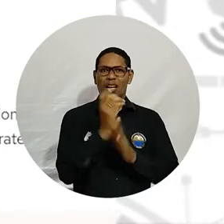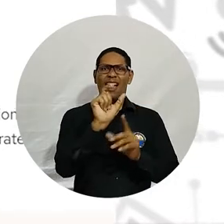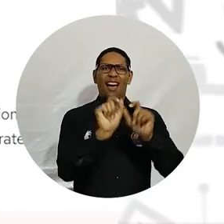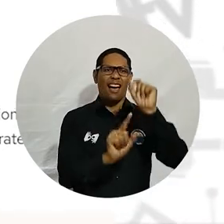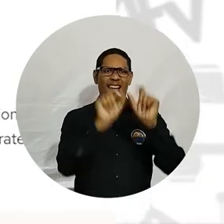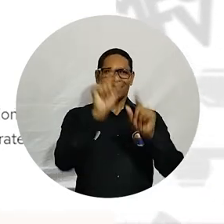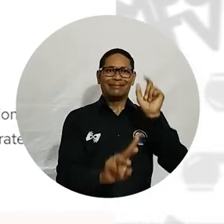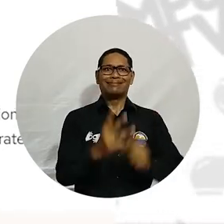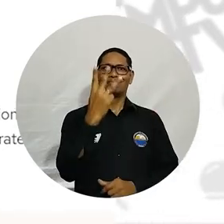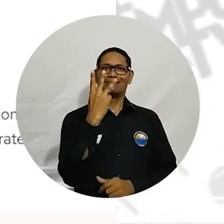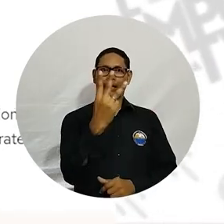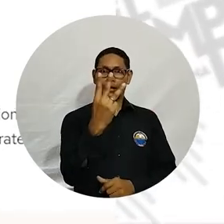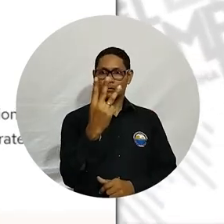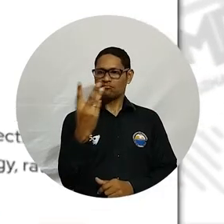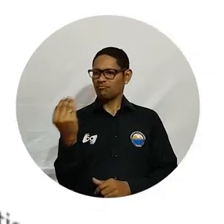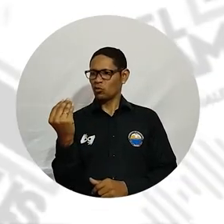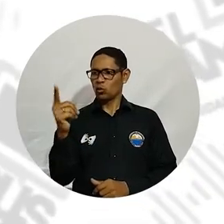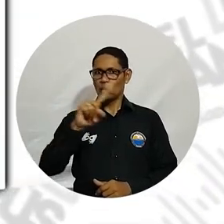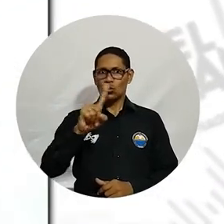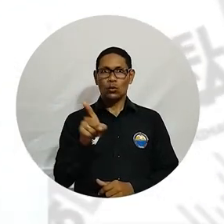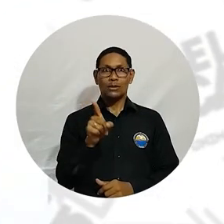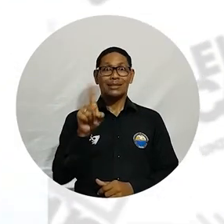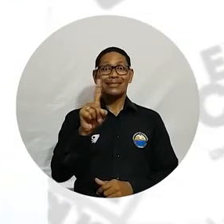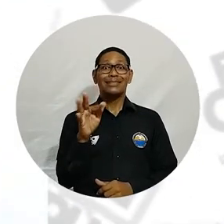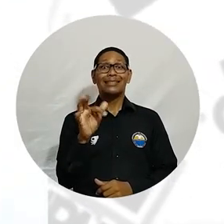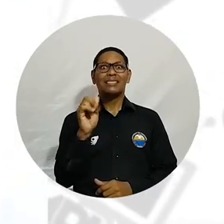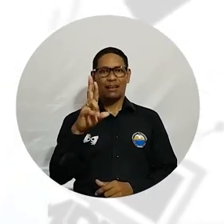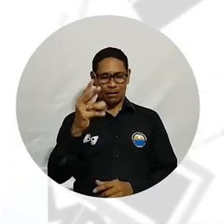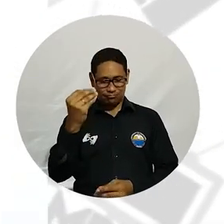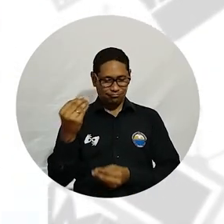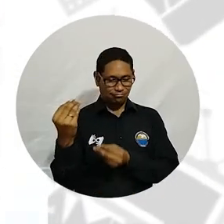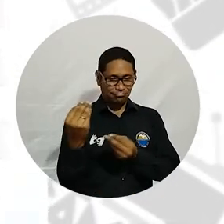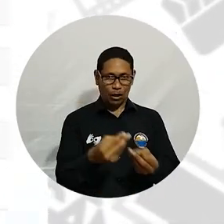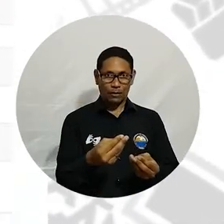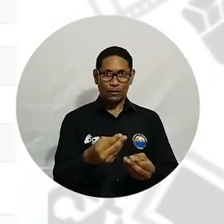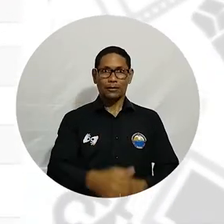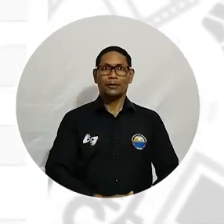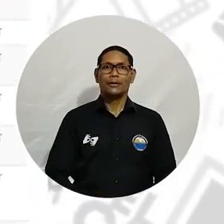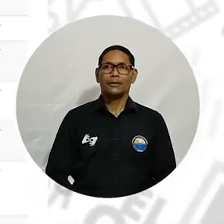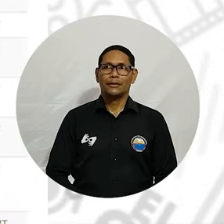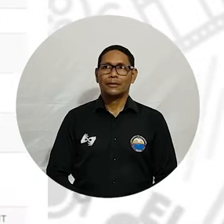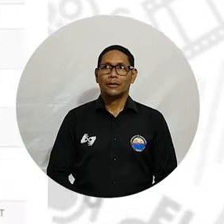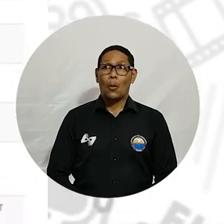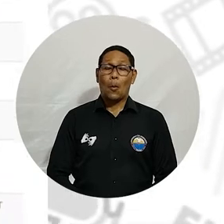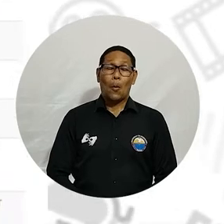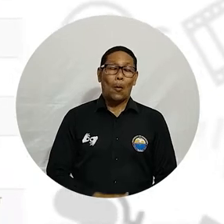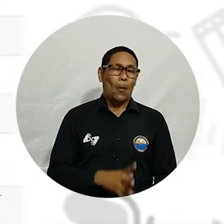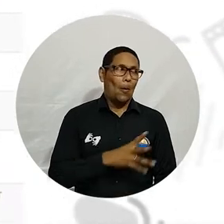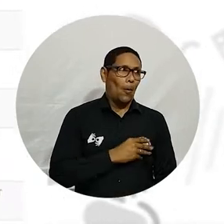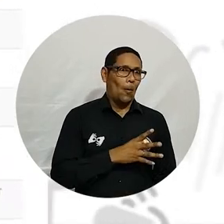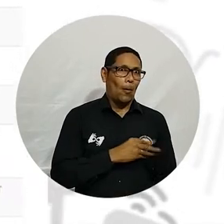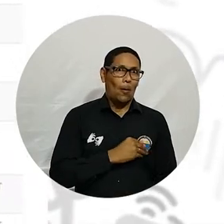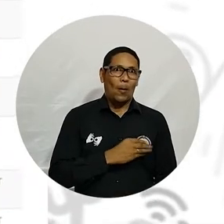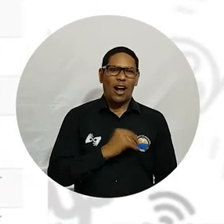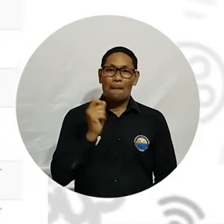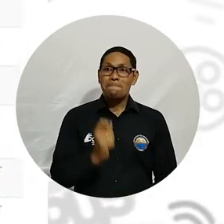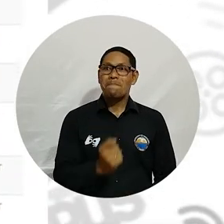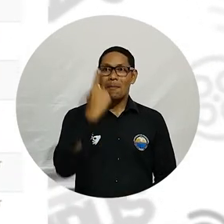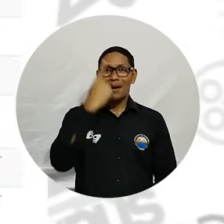certificado de 3 estrellas QS Stars. Emocionante, por primera vez que nuestra